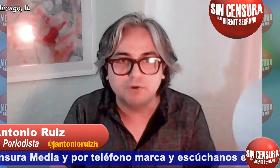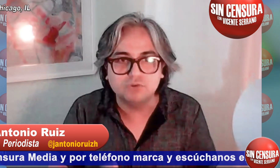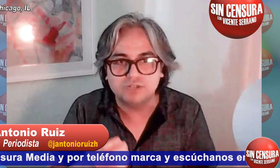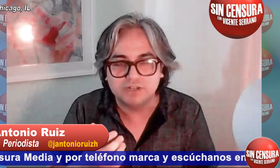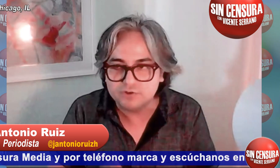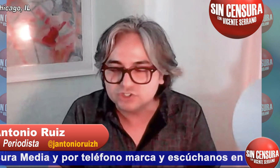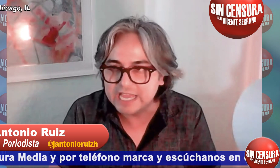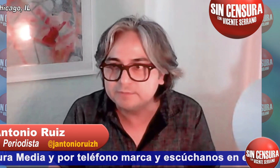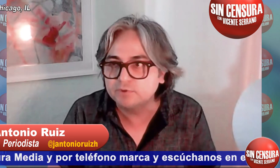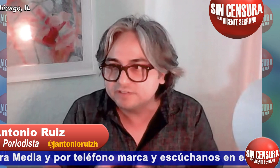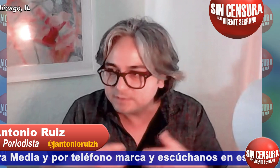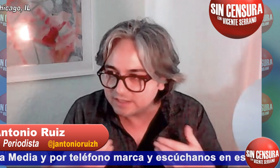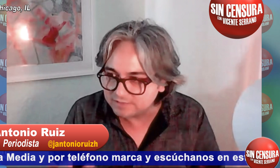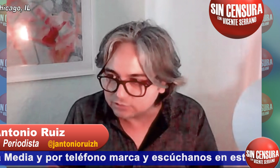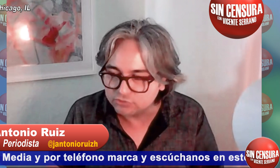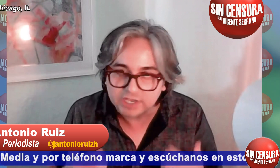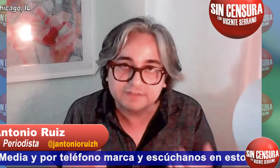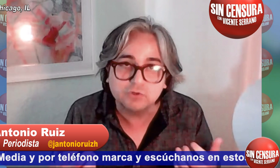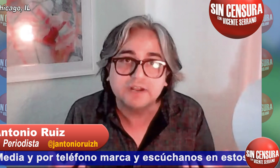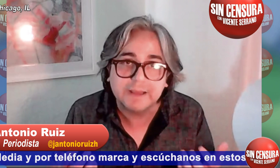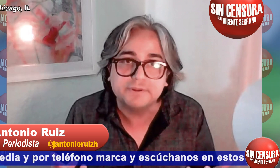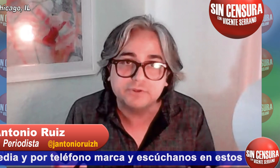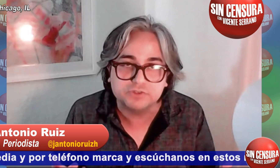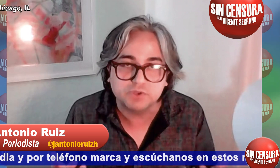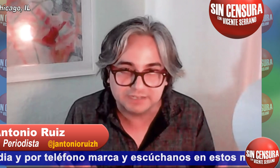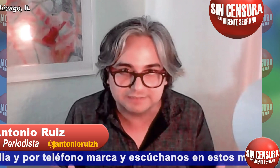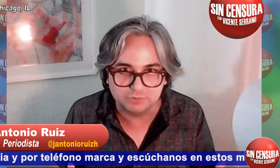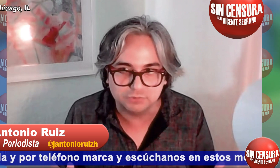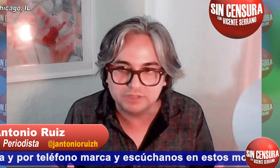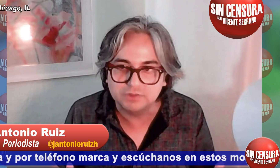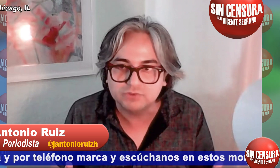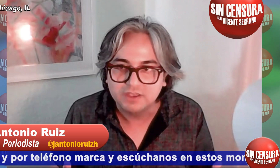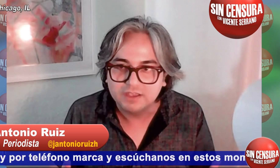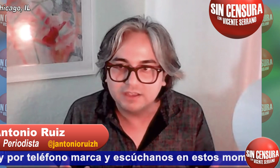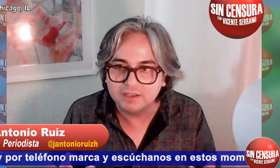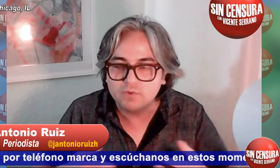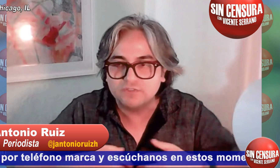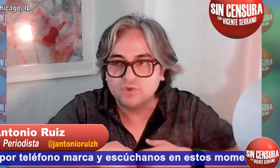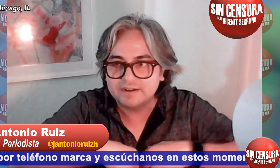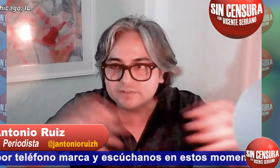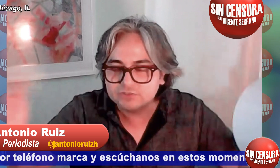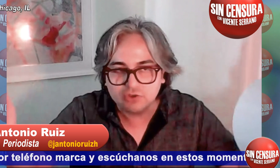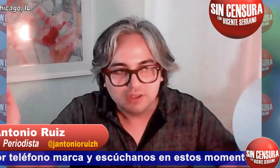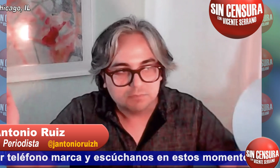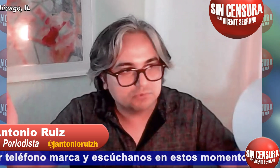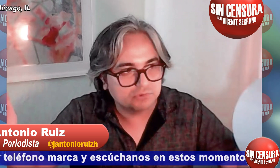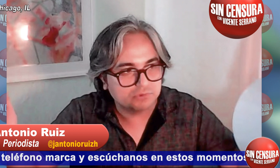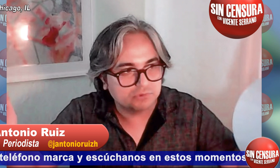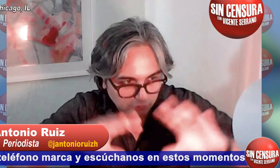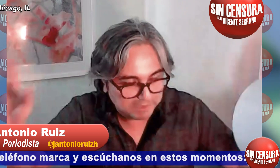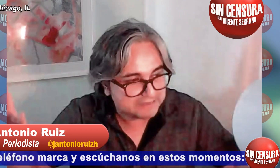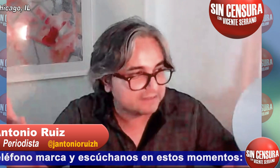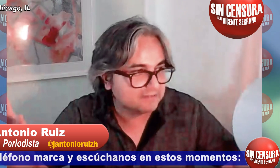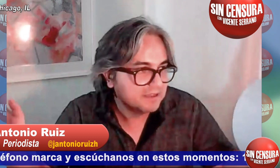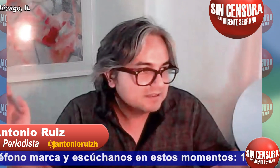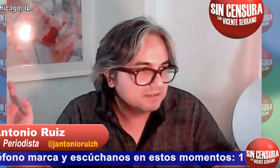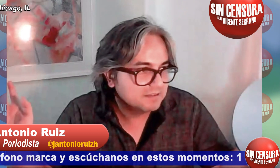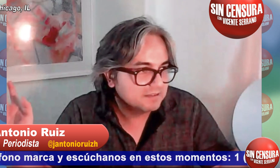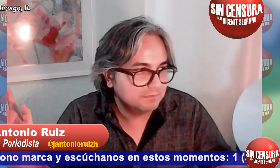Washington Post, del New York Times, porque si bien es cierto, sí ejercen un gran periodismo aquí en Estados Unidos, en cuanto al resto pues, de los